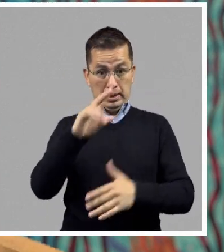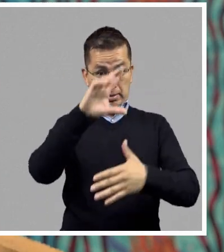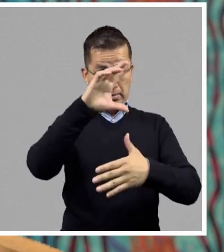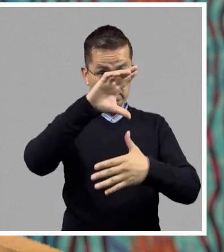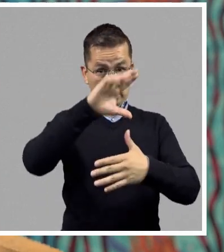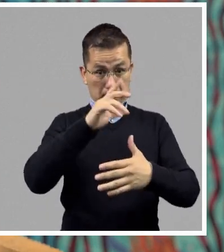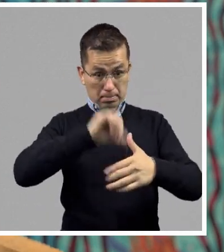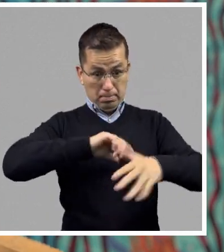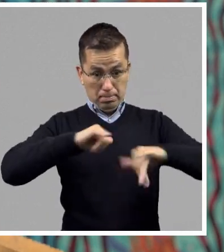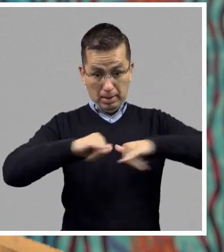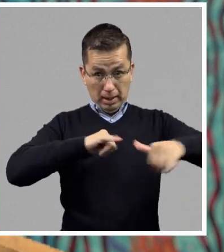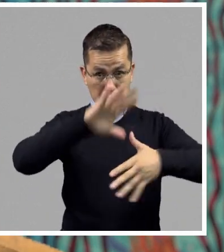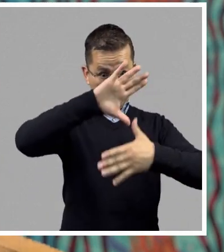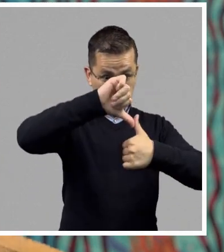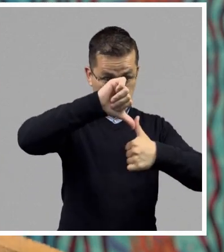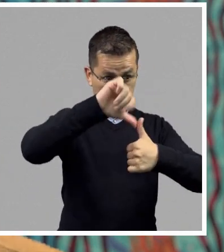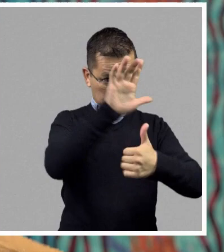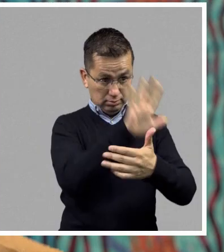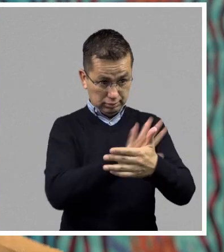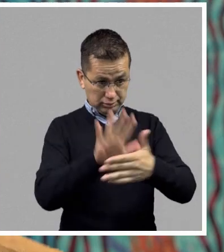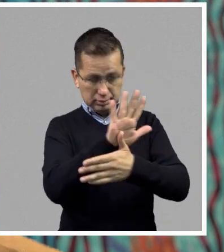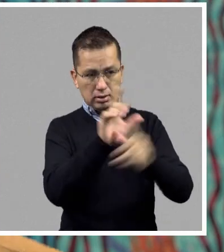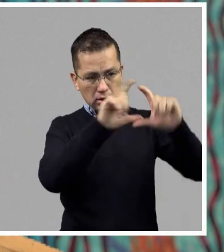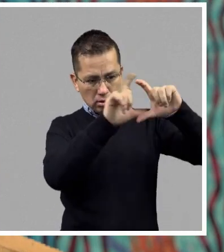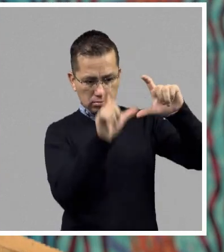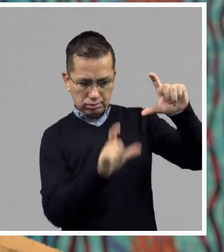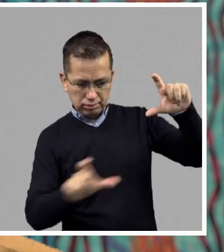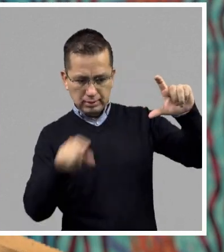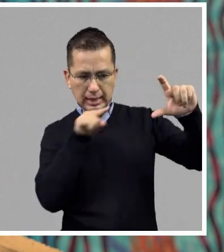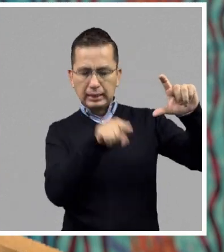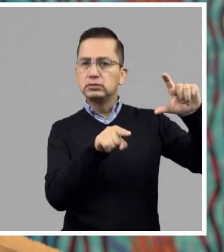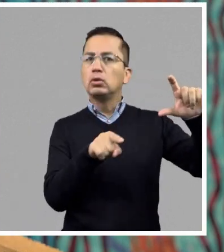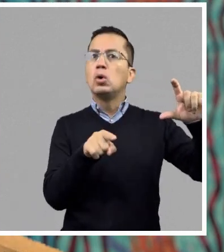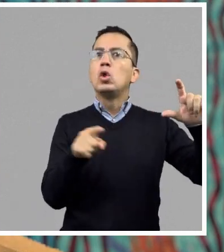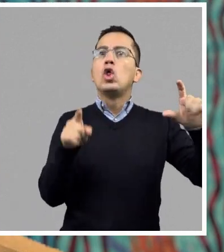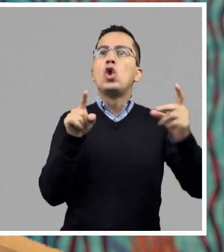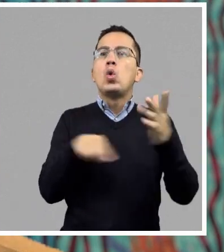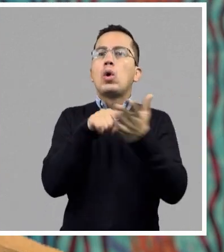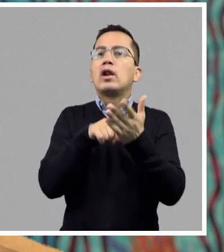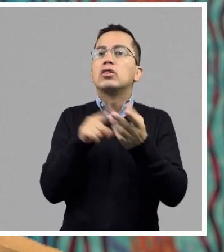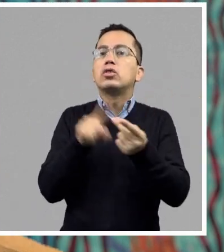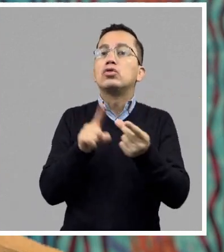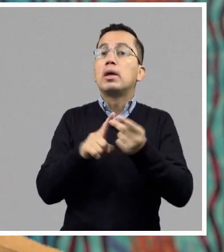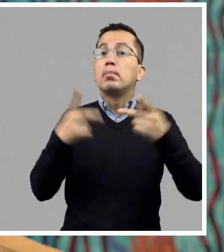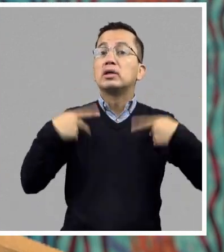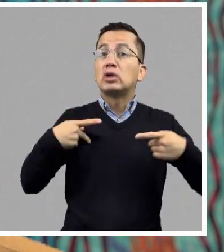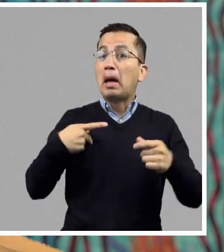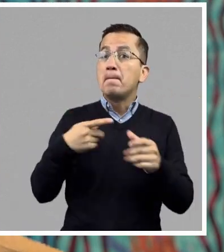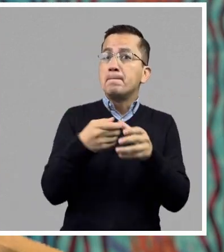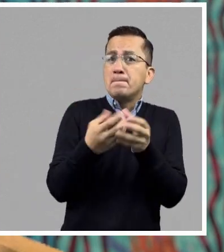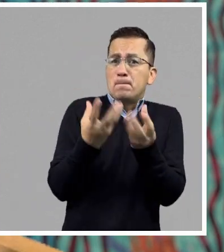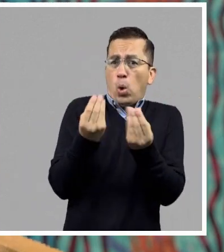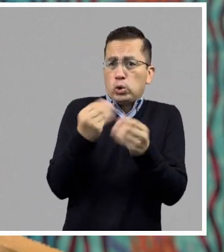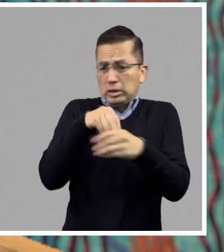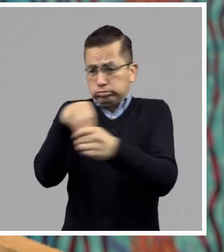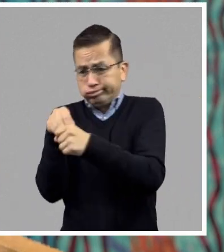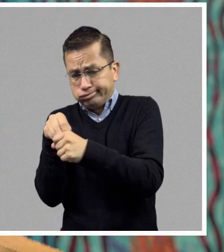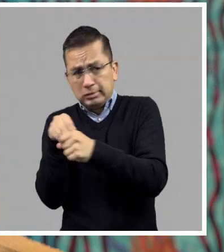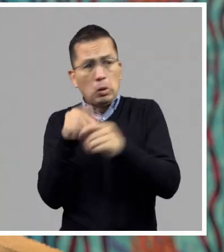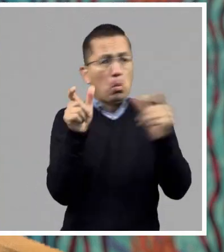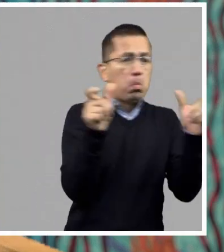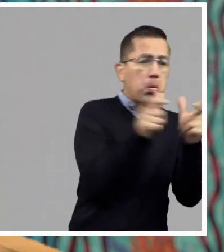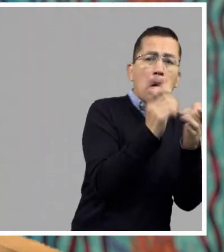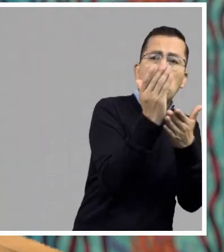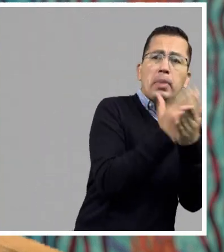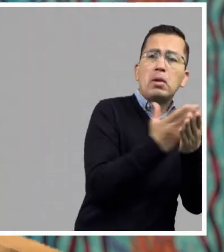densidad en la más hacia el Pacífico De hecho no del lado del Caribe que que se que que por Qué escogiste representar